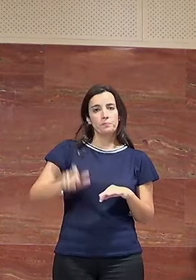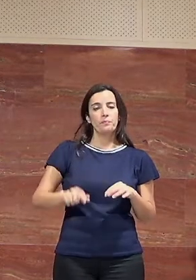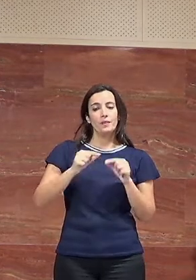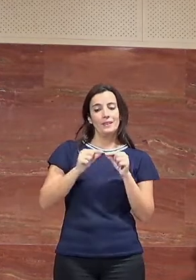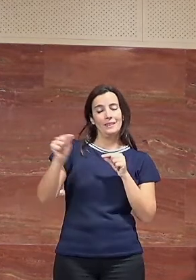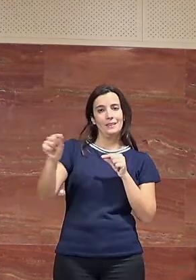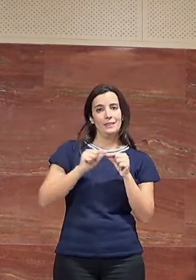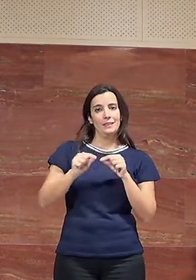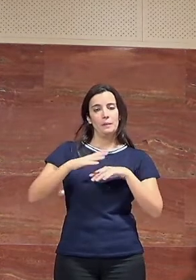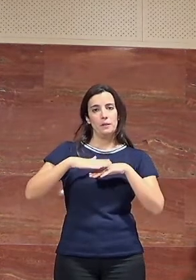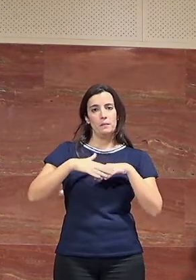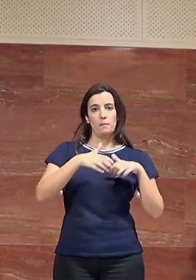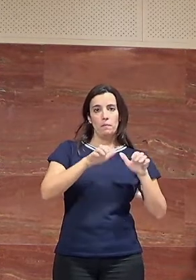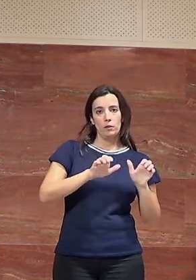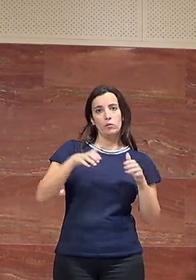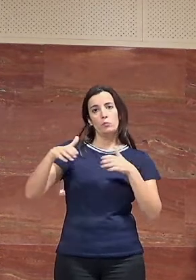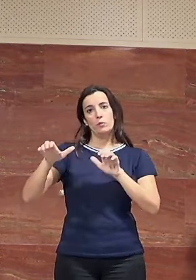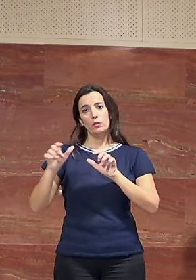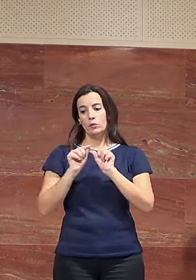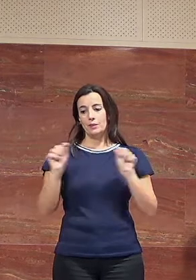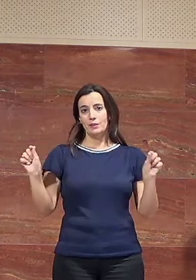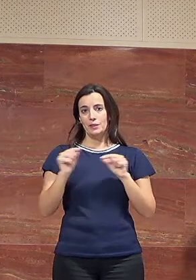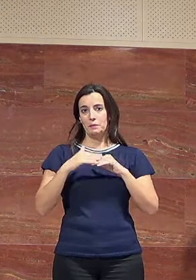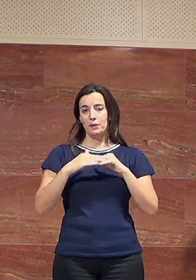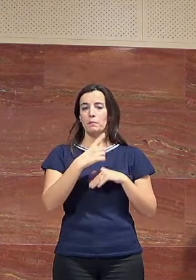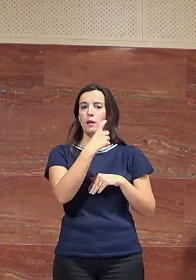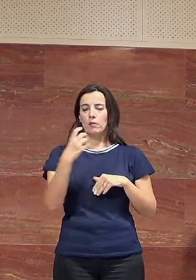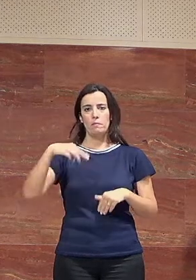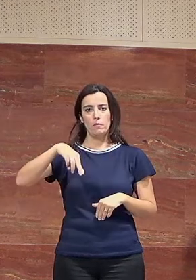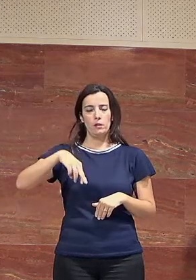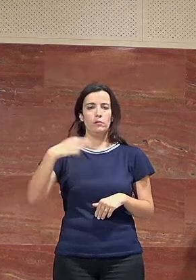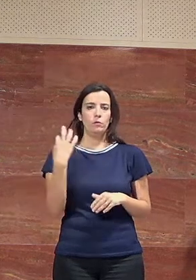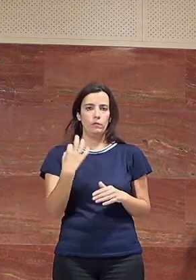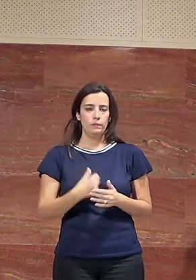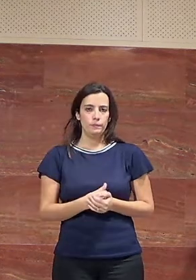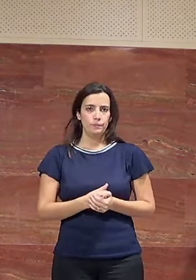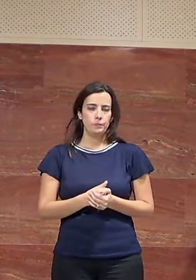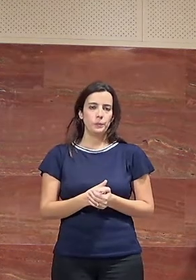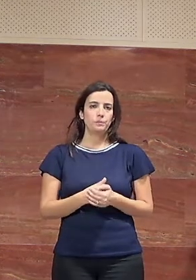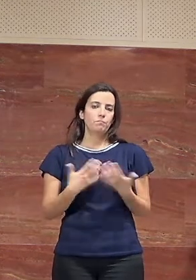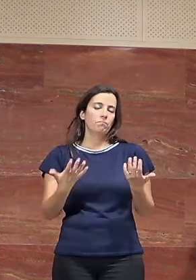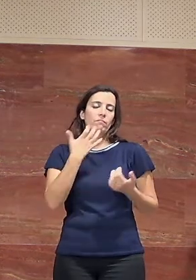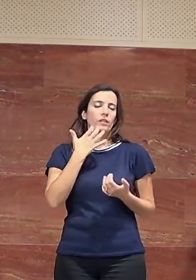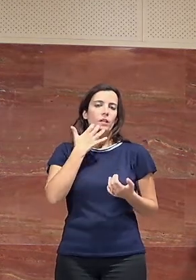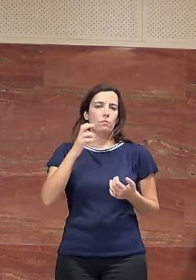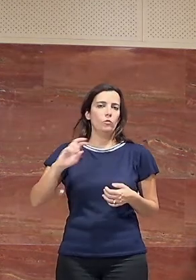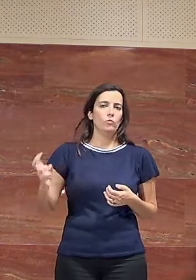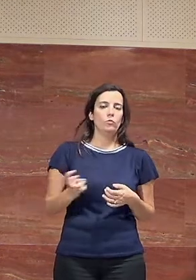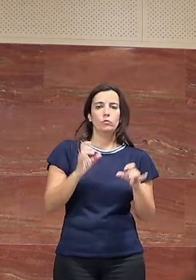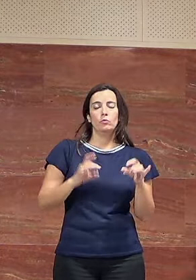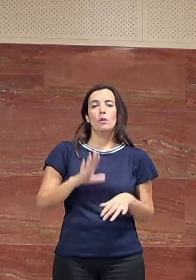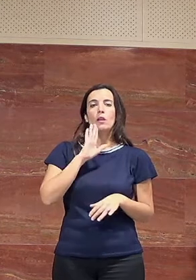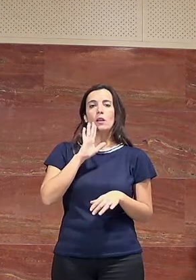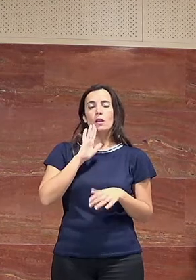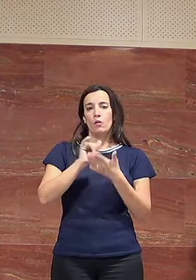mínima entre un banco y otro tendría que ser 100 metros. Bueno, hay algunos ejemplos como esto que hemos visto antes de Nueva